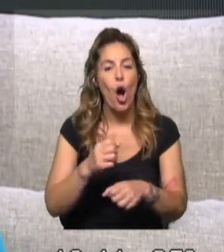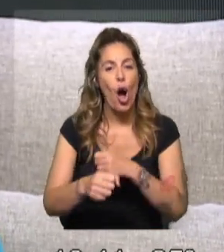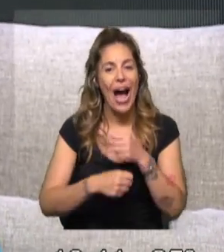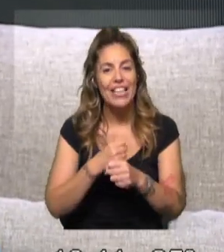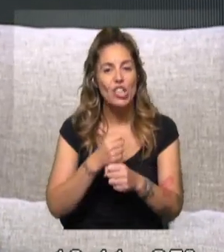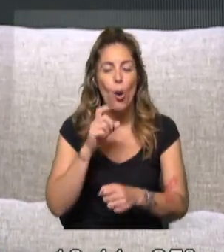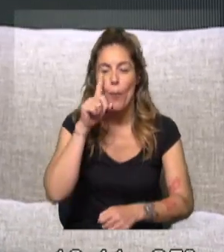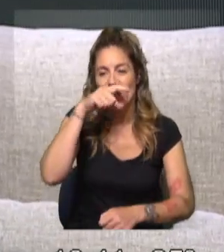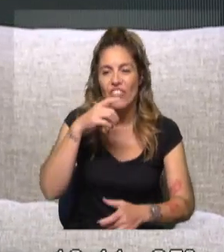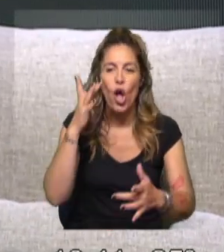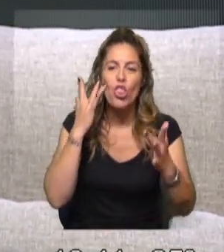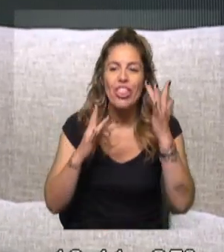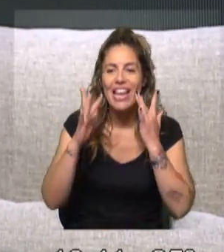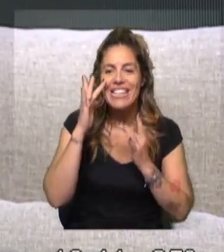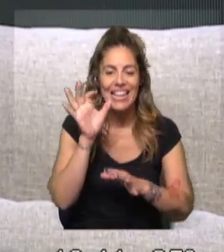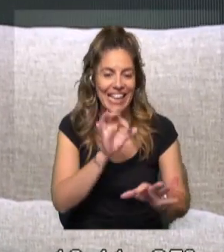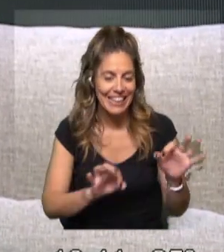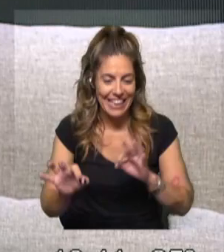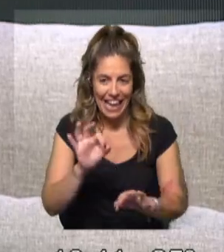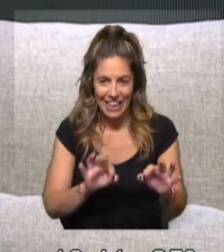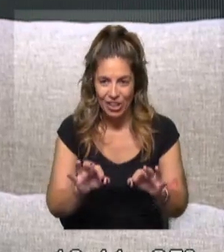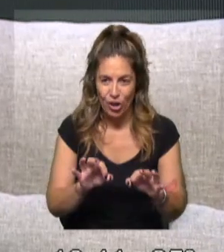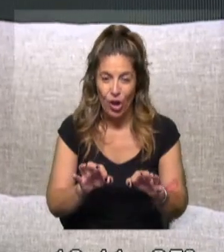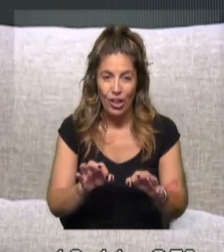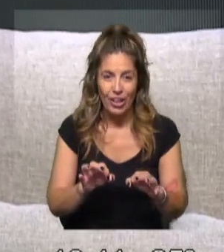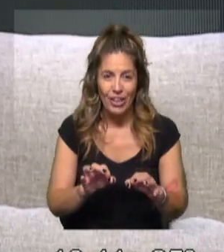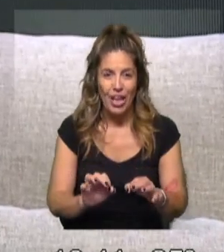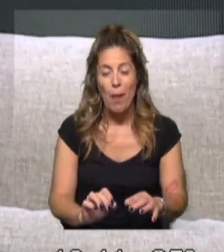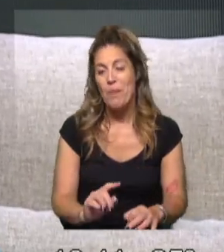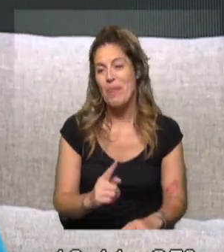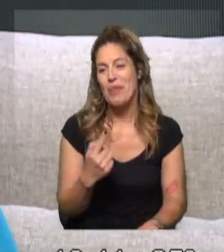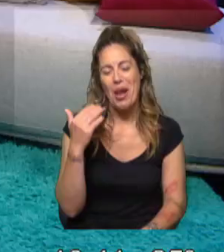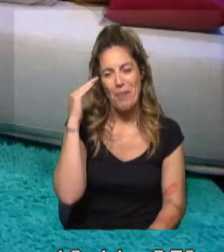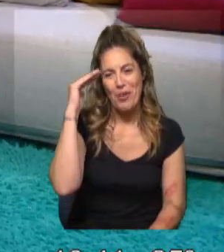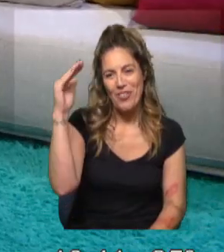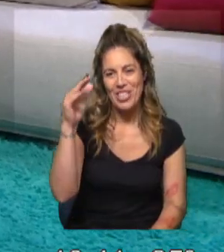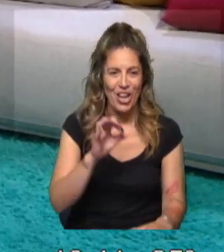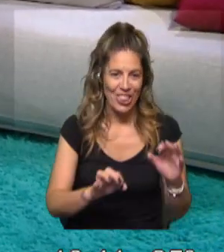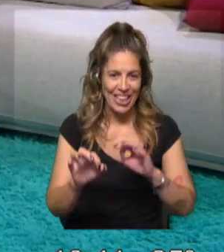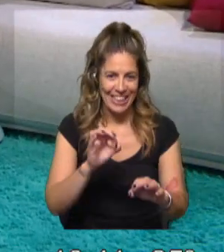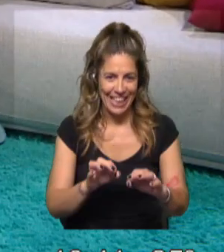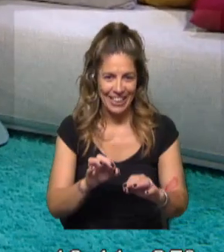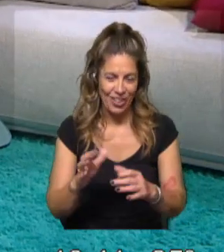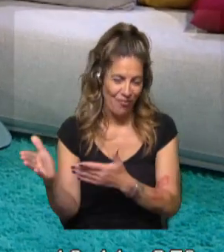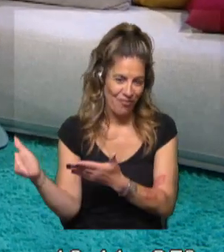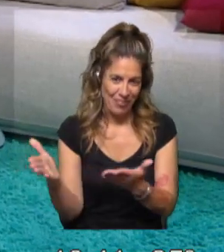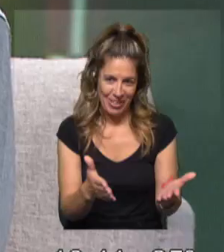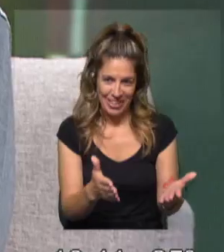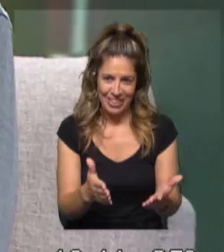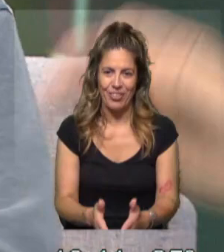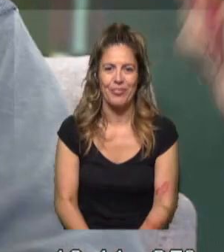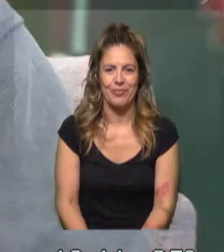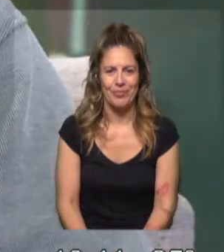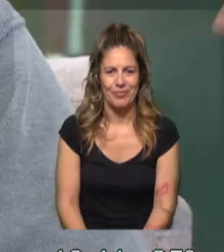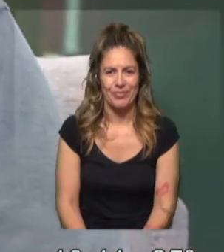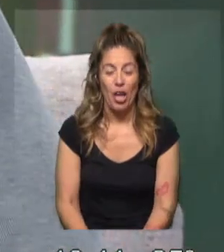las Artes Teatro y está acá con nosotros mi primer profesor de teatro, el señor Carlos Viana. ¡Bienvenido, señor Carlos Viana!